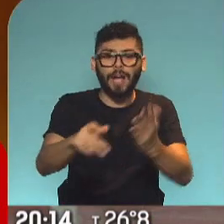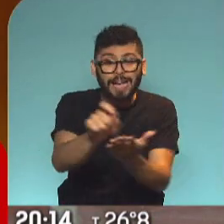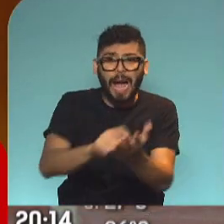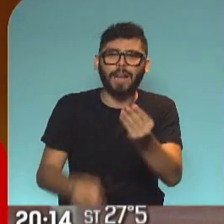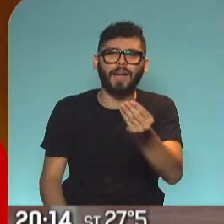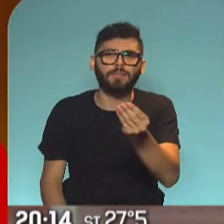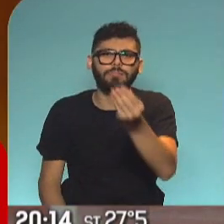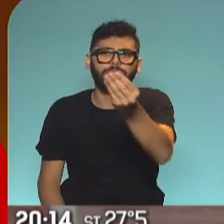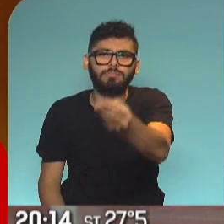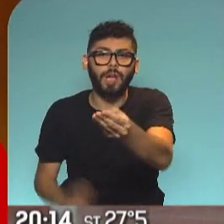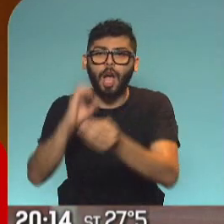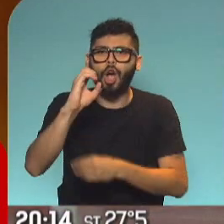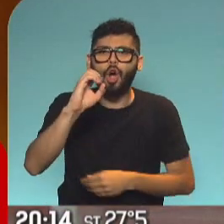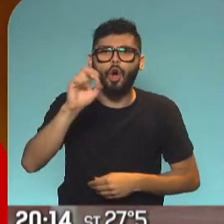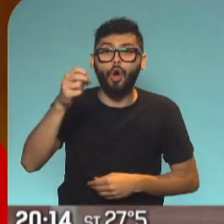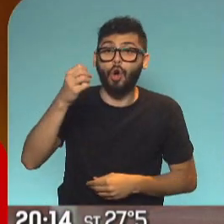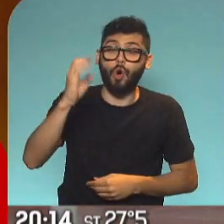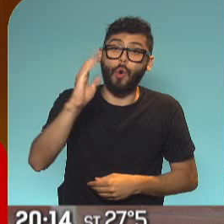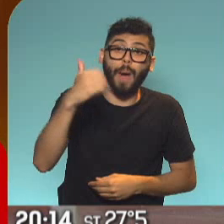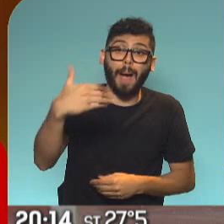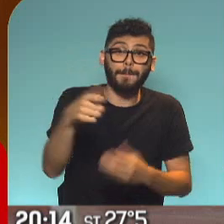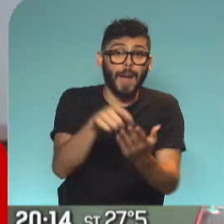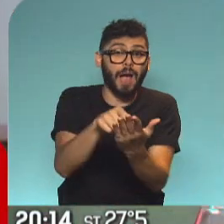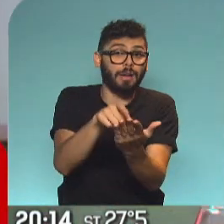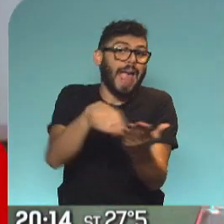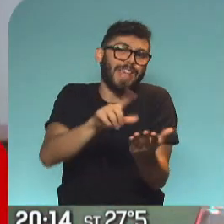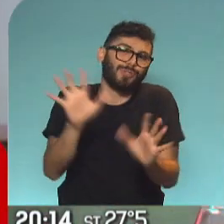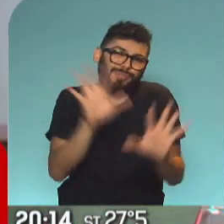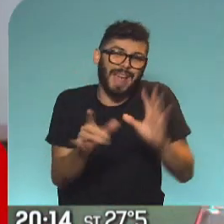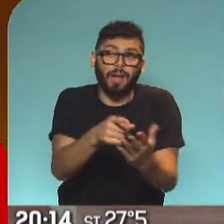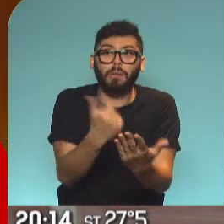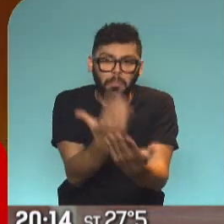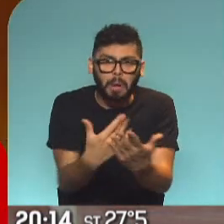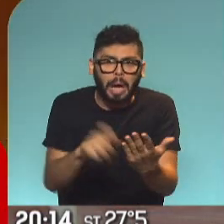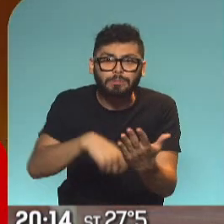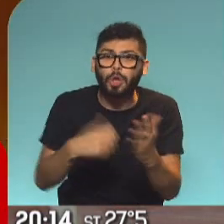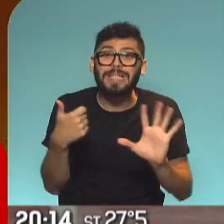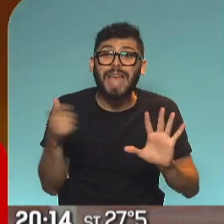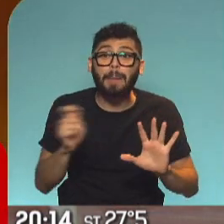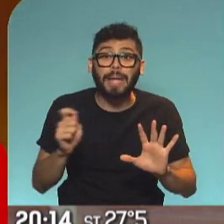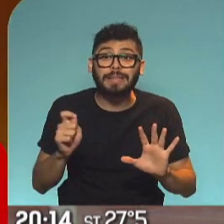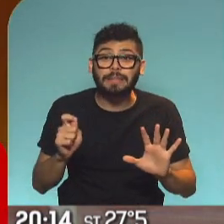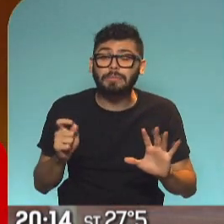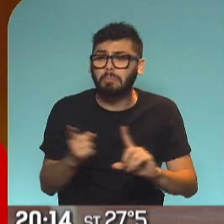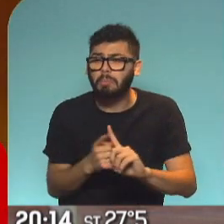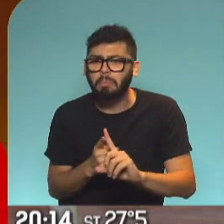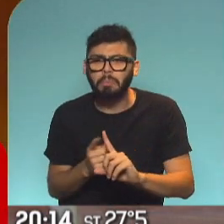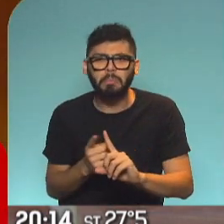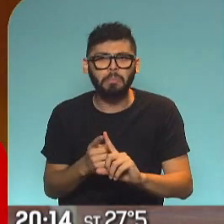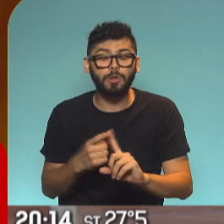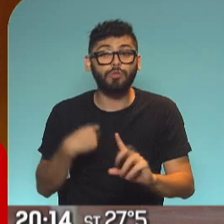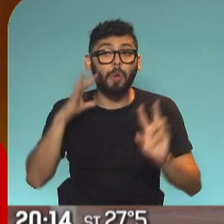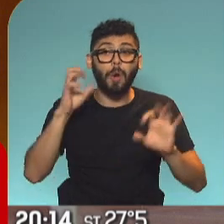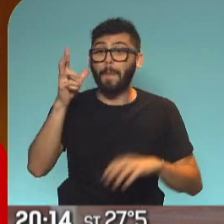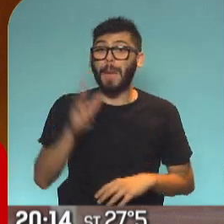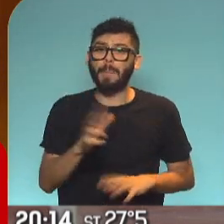le entrega la carta y por supuesto que Obama estaba totalmente de acuerdo porque ellos lo habían planteado. Y duró 6 meses. Y yo me acuerdo que el Papa estaba por visitar a